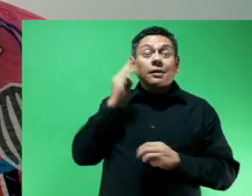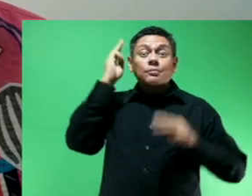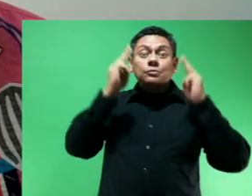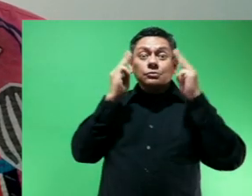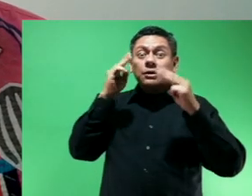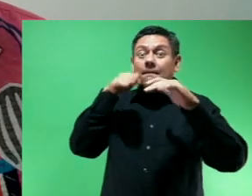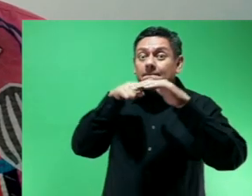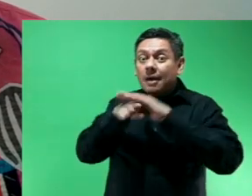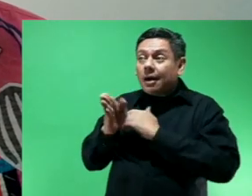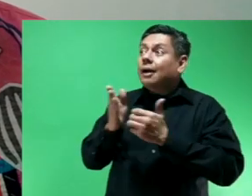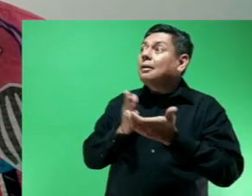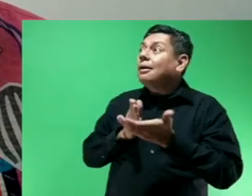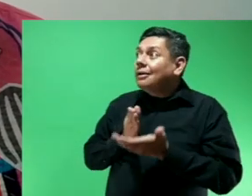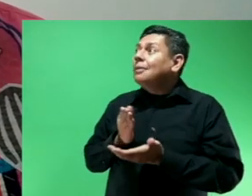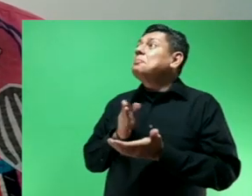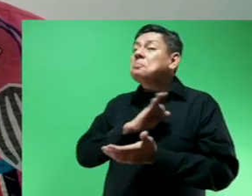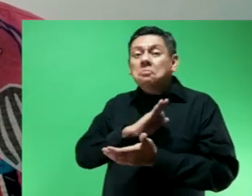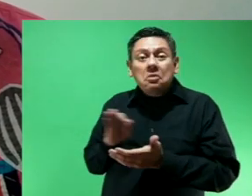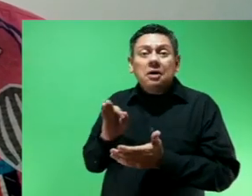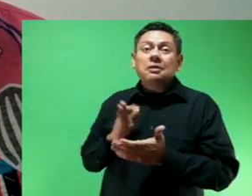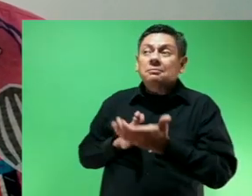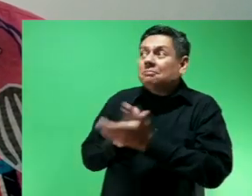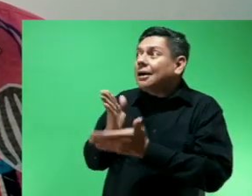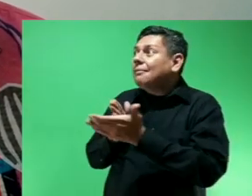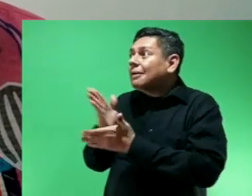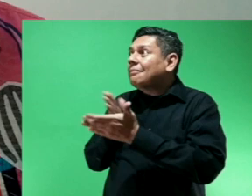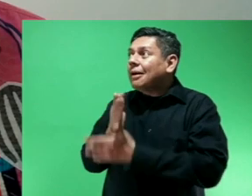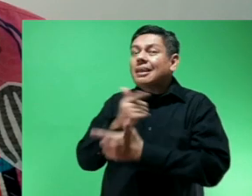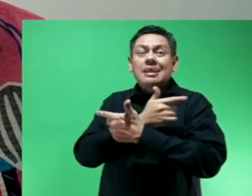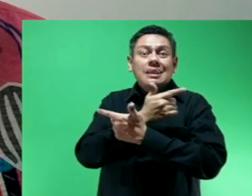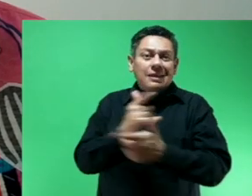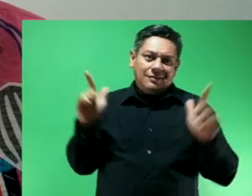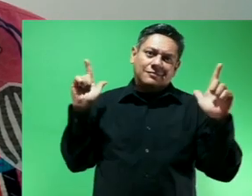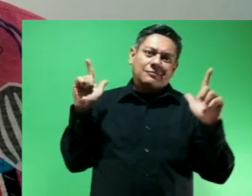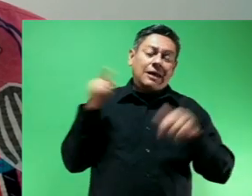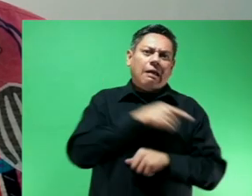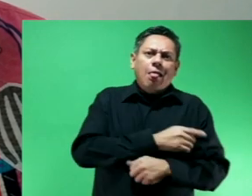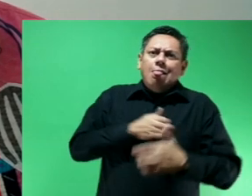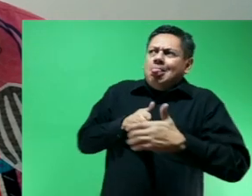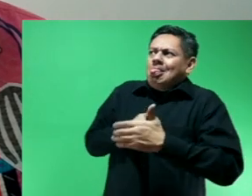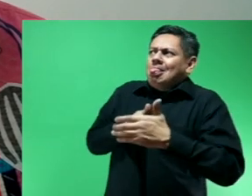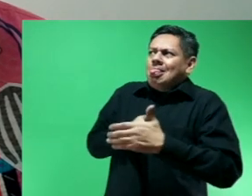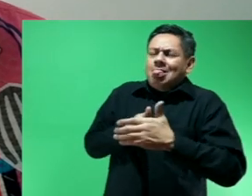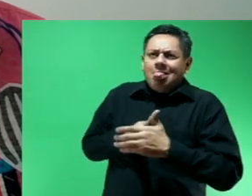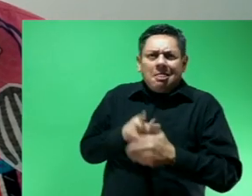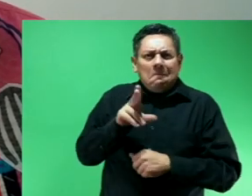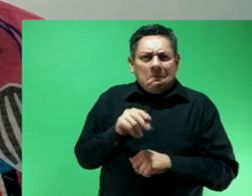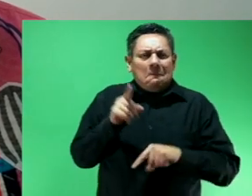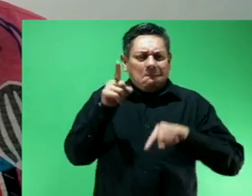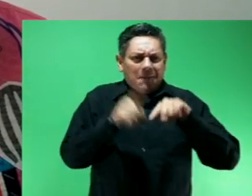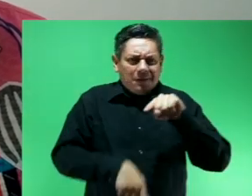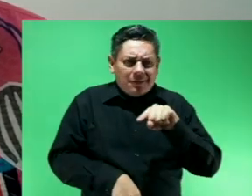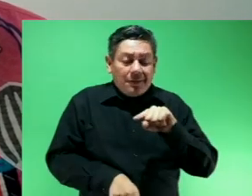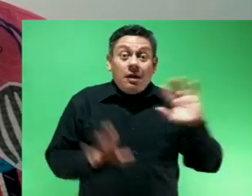personas puedan tener la libertad de moverse sea quien sea y como sea